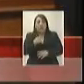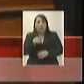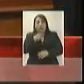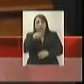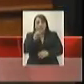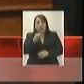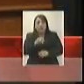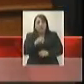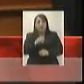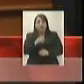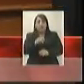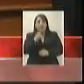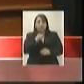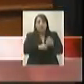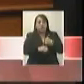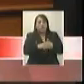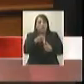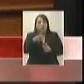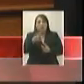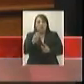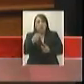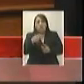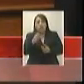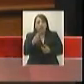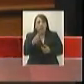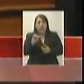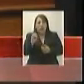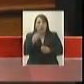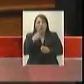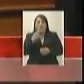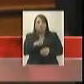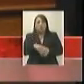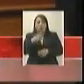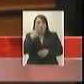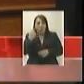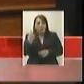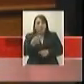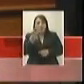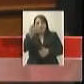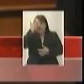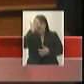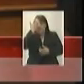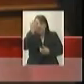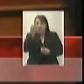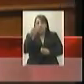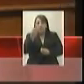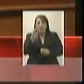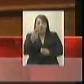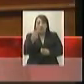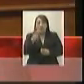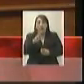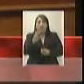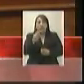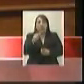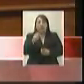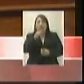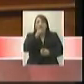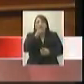Ella sufre de progeria, o como es comúnmente conocida esta enfermedad, como vejez